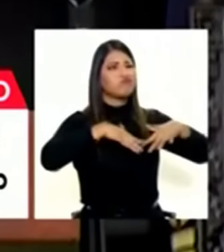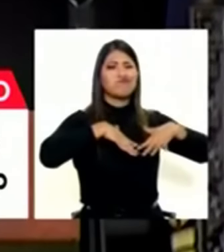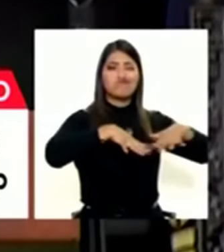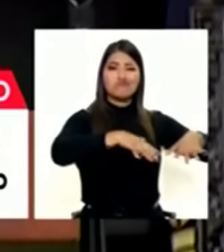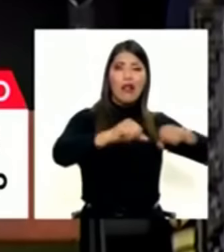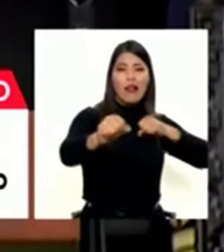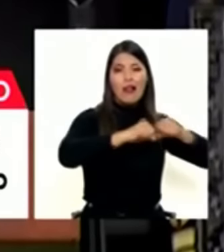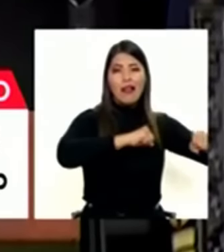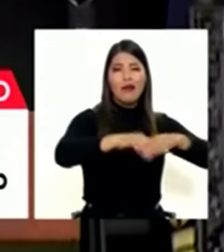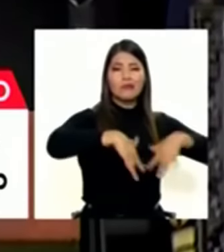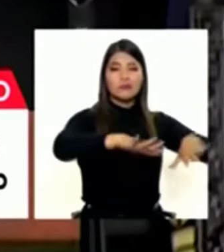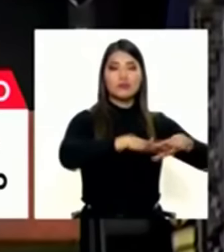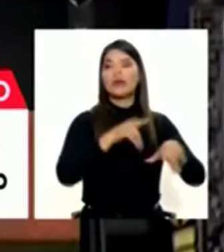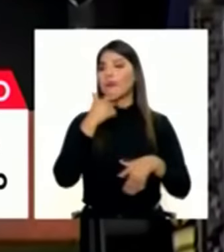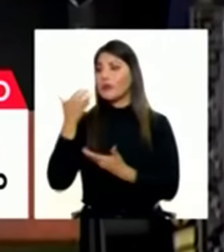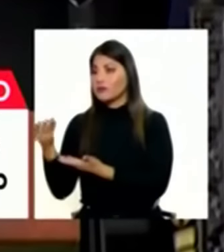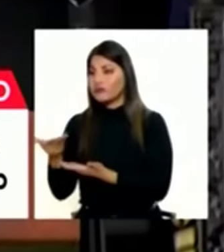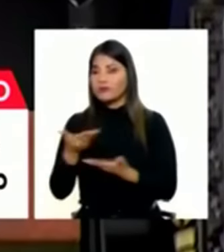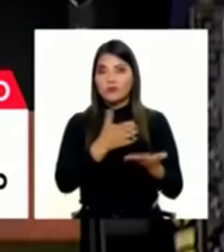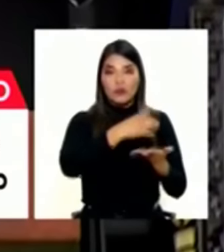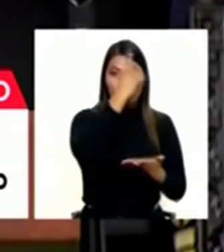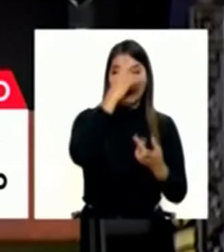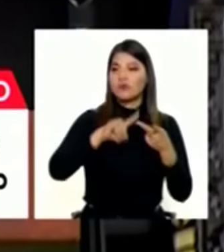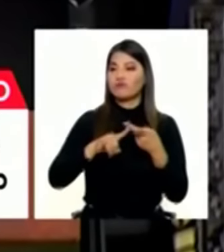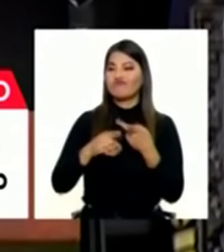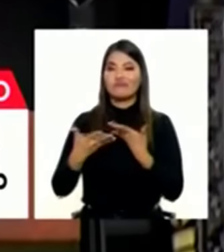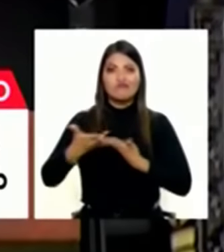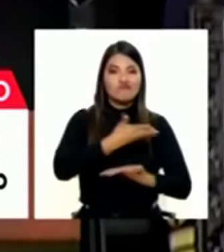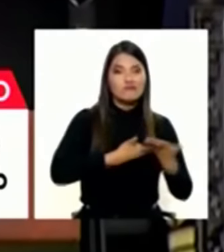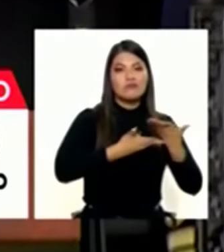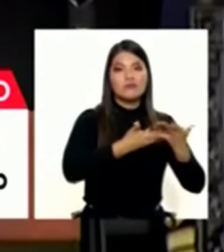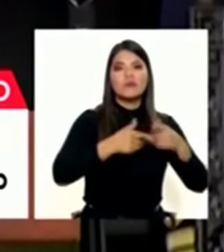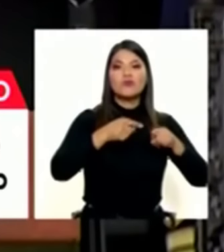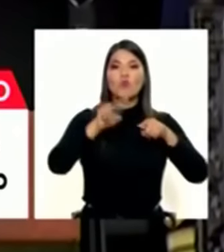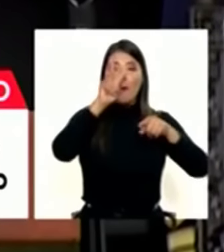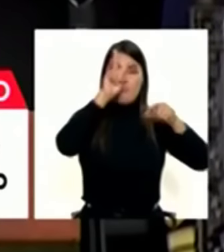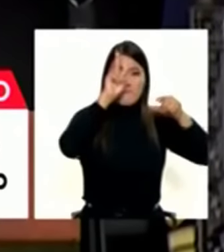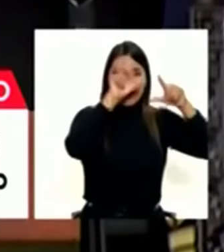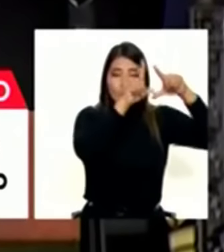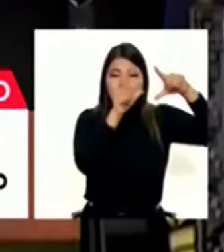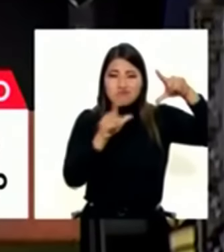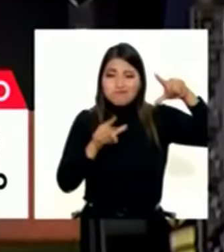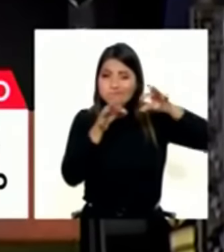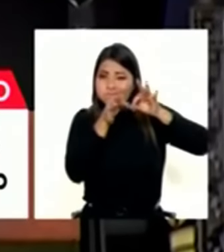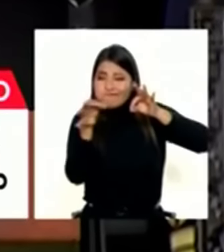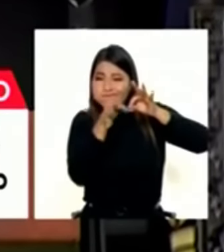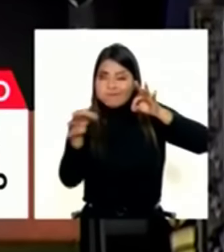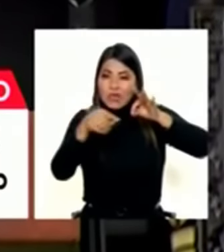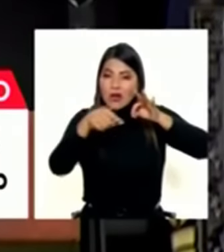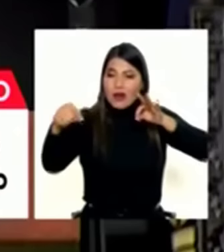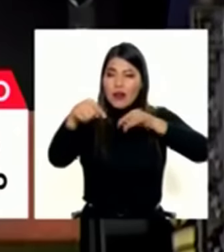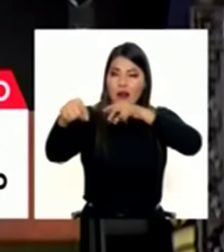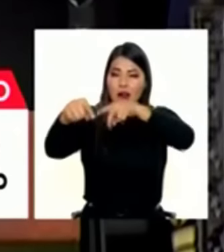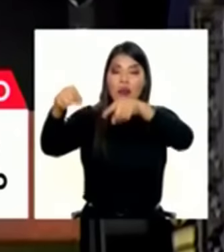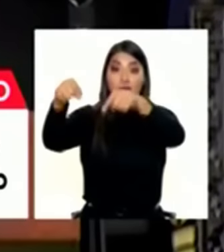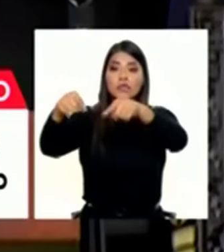llevando salud, educación y desarrollo a cada lugar más remoto de nuestro país.